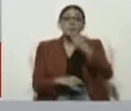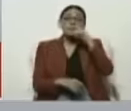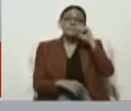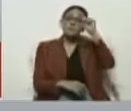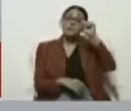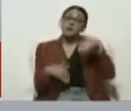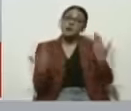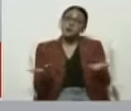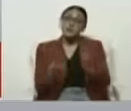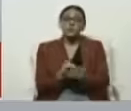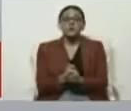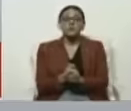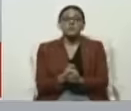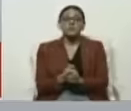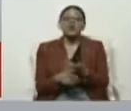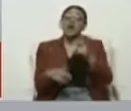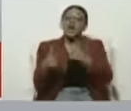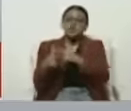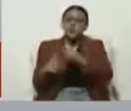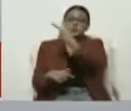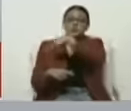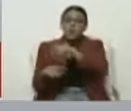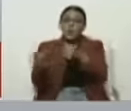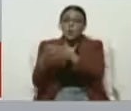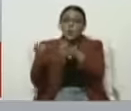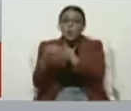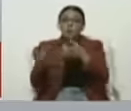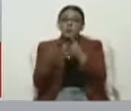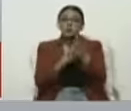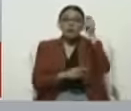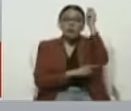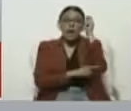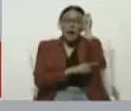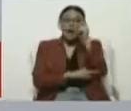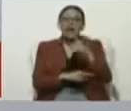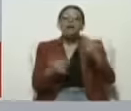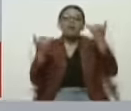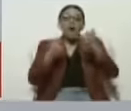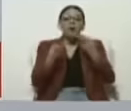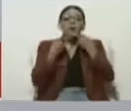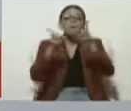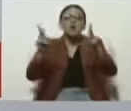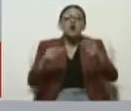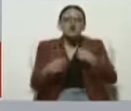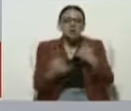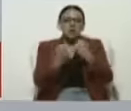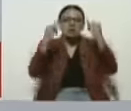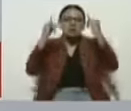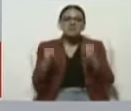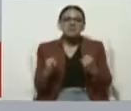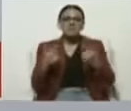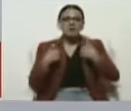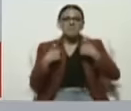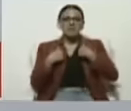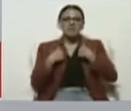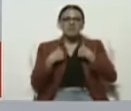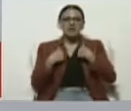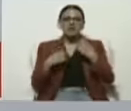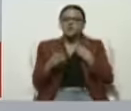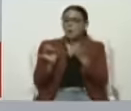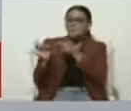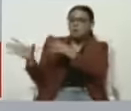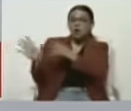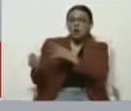en consecuencia, este grupo de alcaldes decidió declararse independientes y apoyar la candidatura de presidente Nicolás